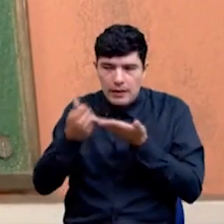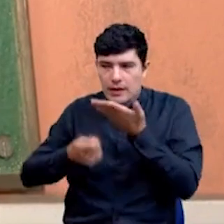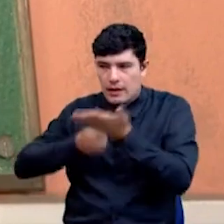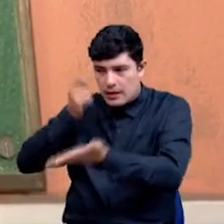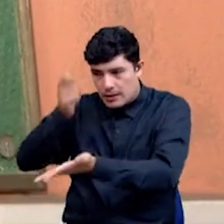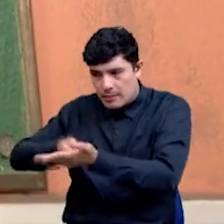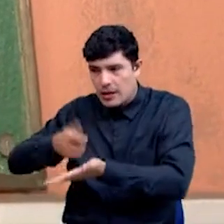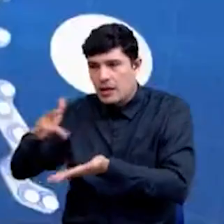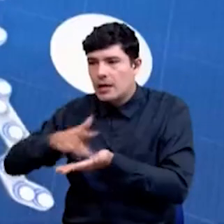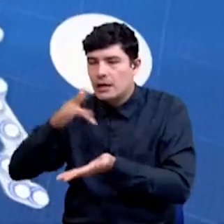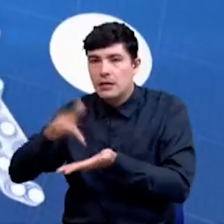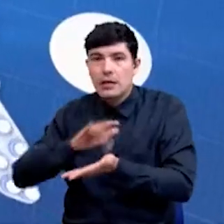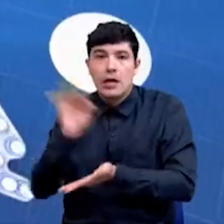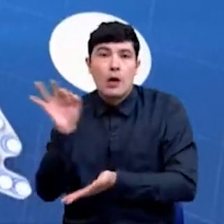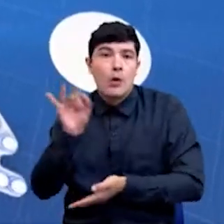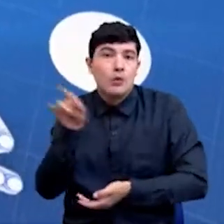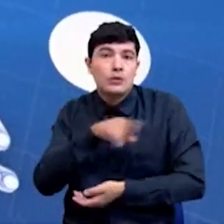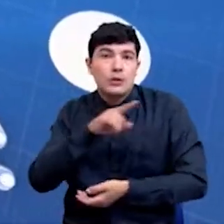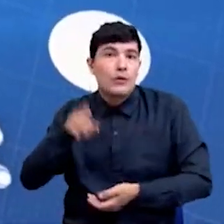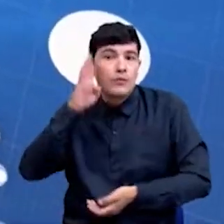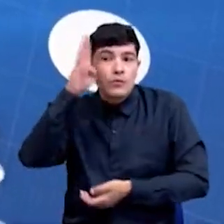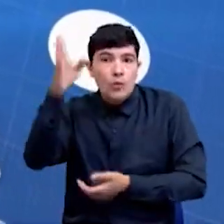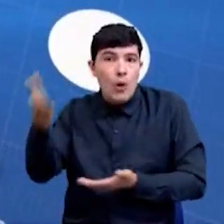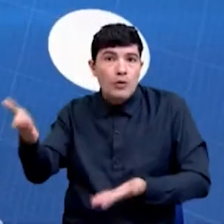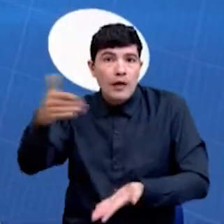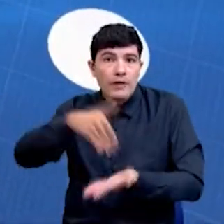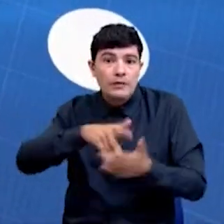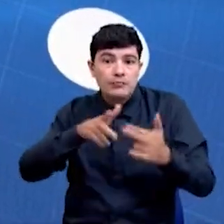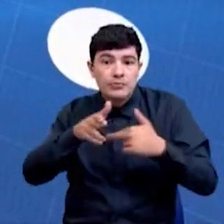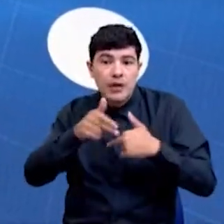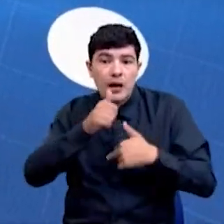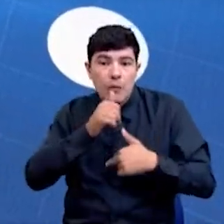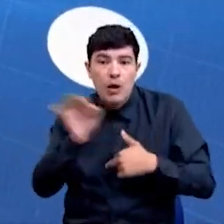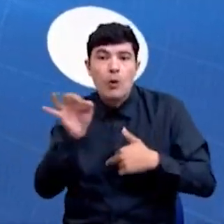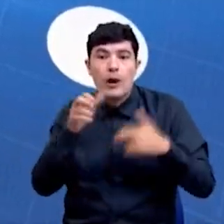o si no, vuelven a quedar sin agua y sin luz. ¿Están haciendo? ¿Sí? ¿Sí? ¿Sí? ¿Sí? ¿Sí? ¿Sí? ¿Sí? ¿Sí? ¿Sí?